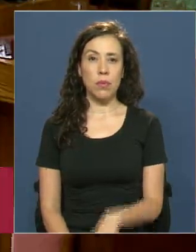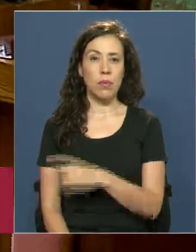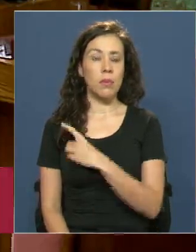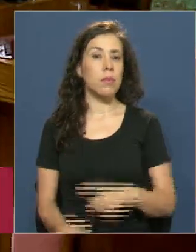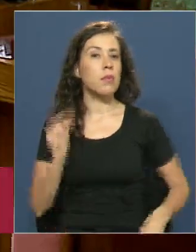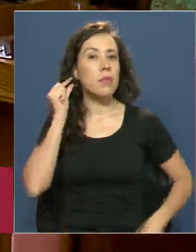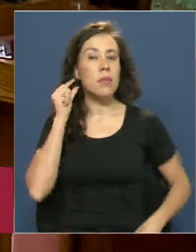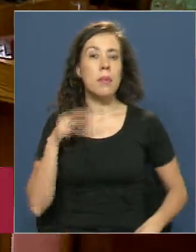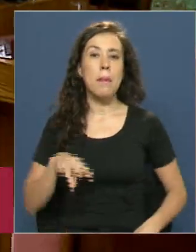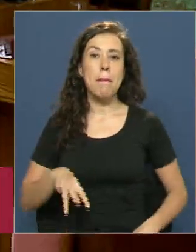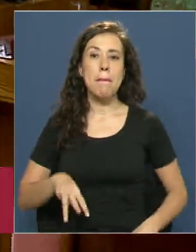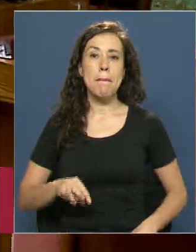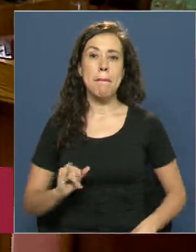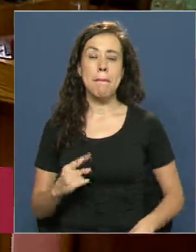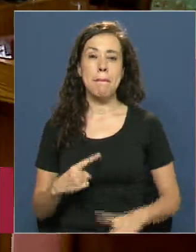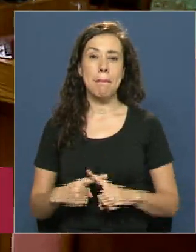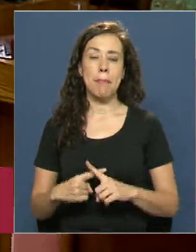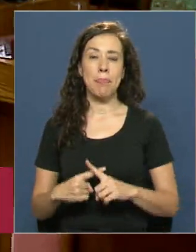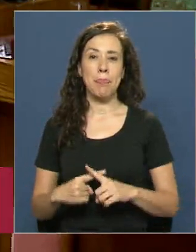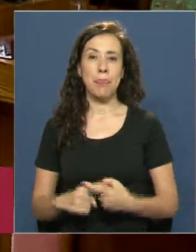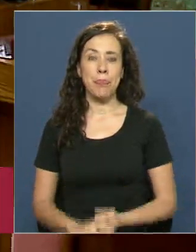Diputada Mix.